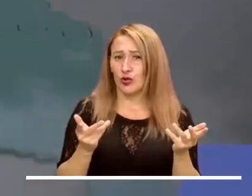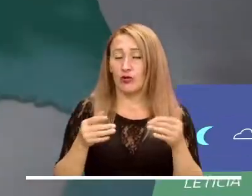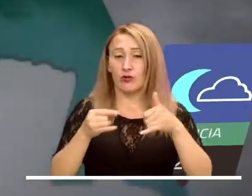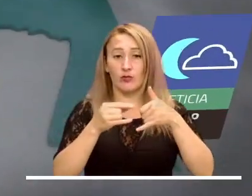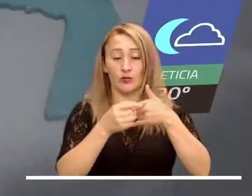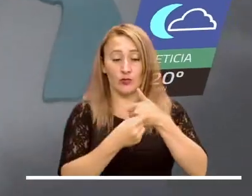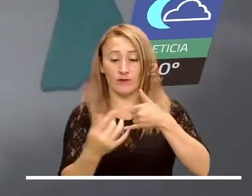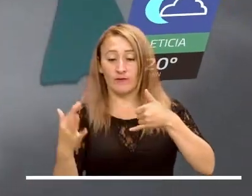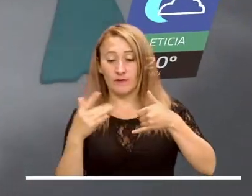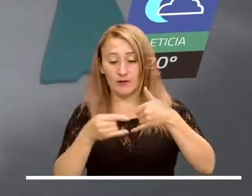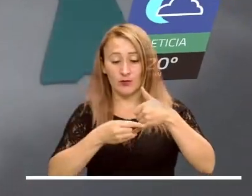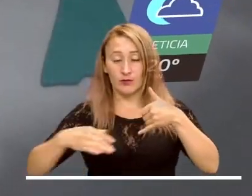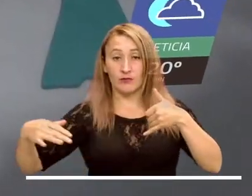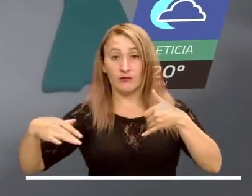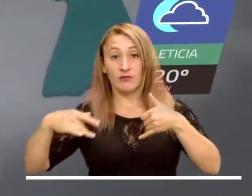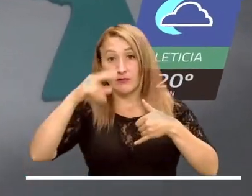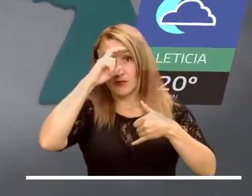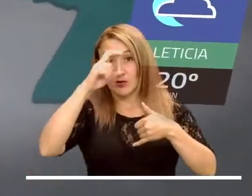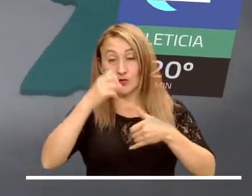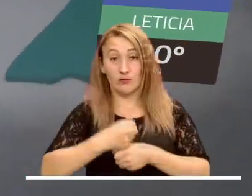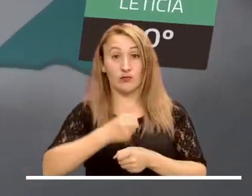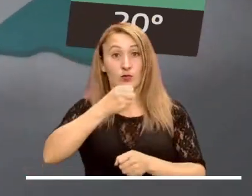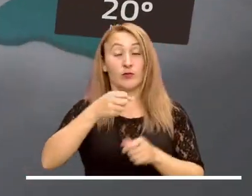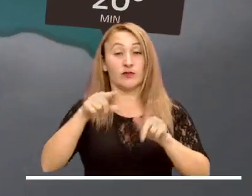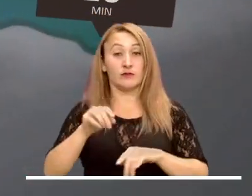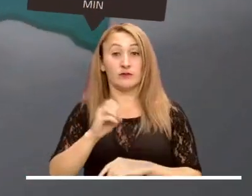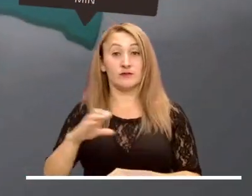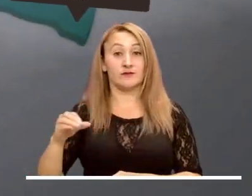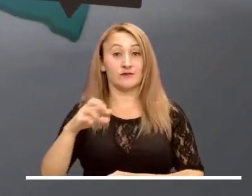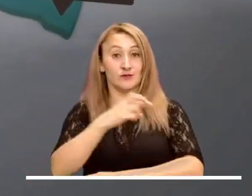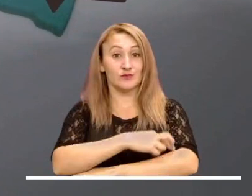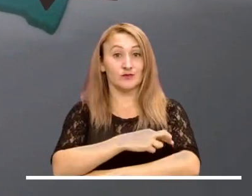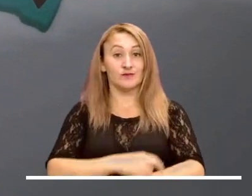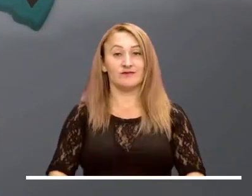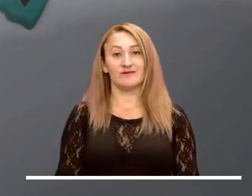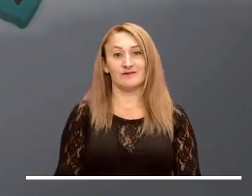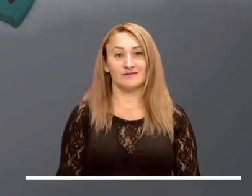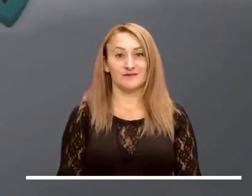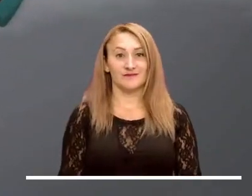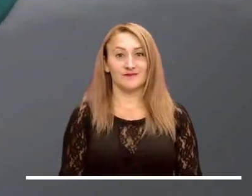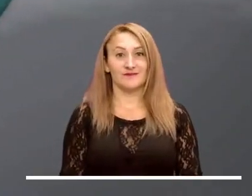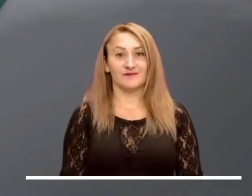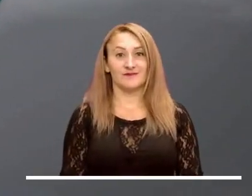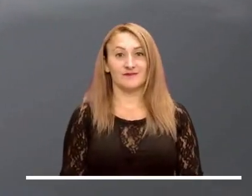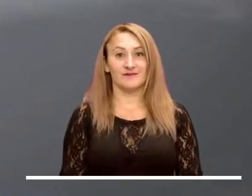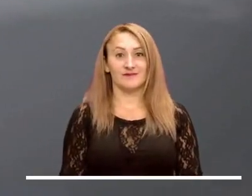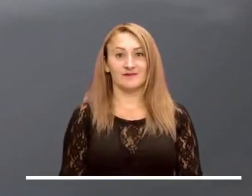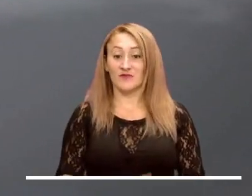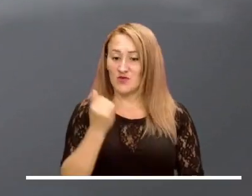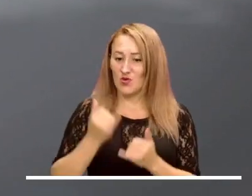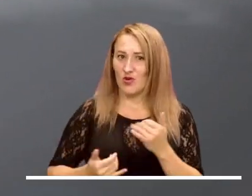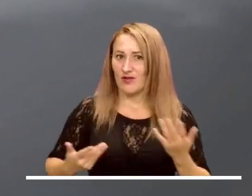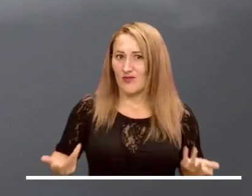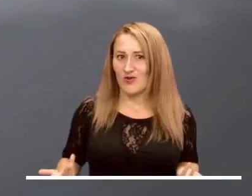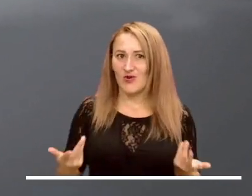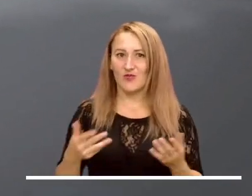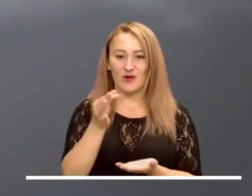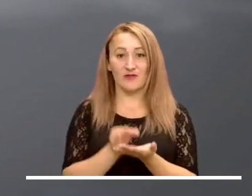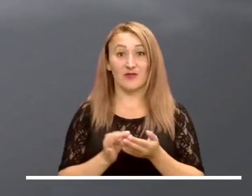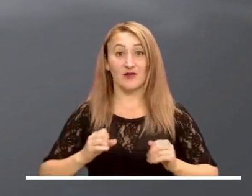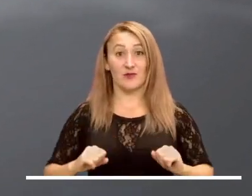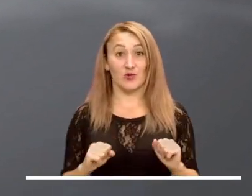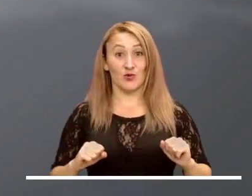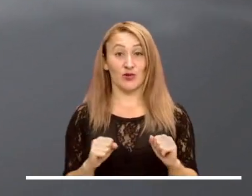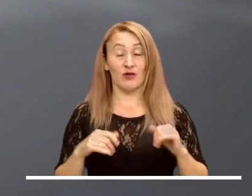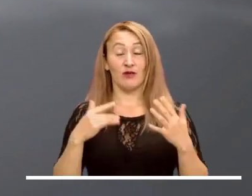nubosidad parcial se espera en la Amazonía. Las lluvias de la región se concentrarían en Guaviare, Guainía, norte de Vaupés y occidente de